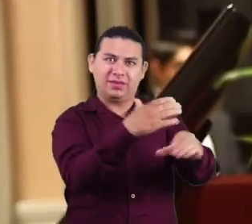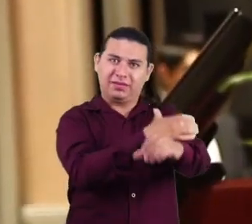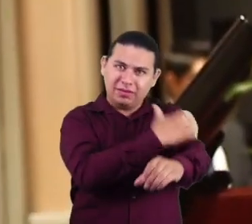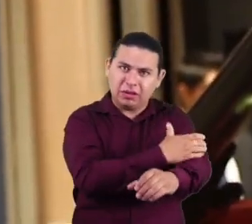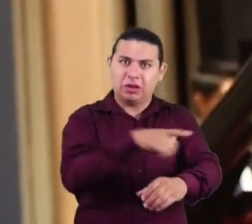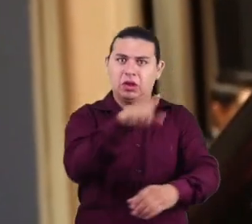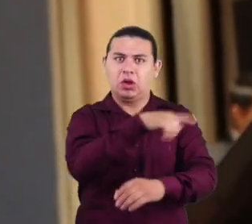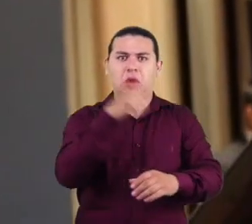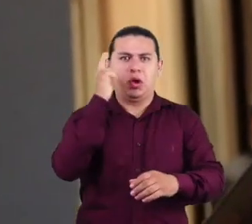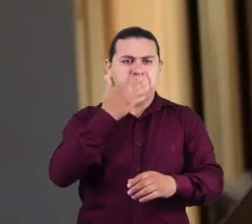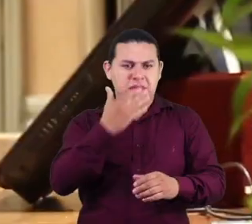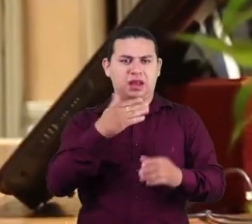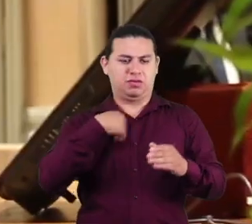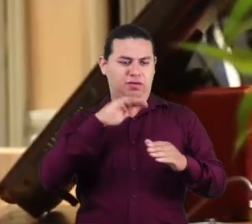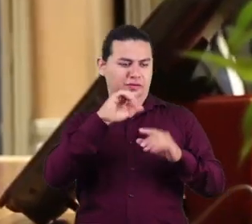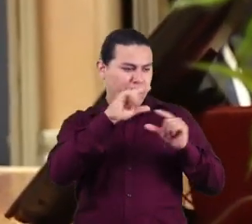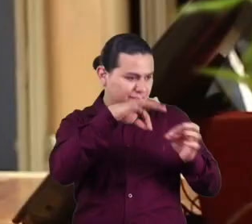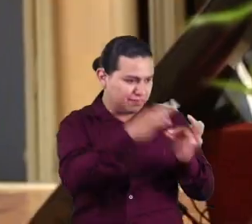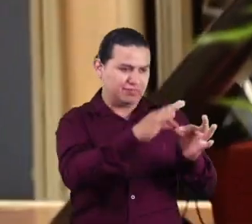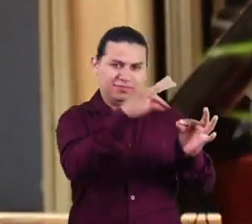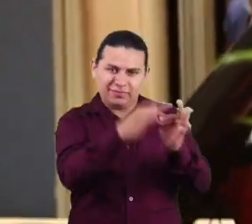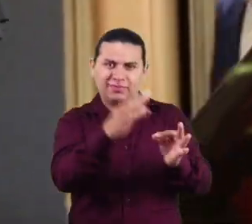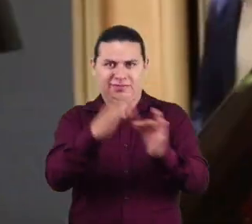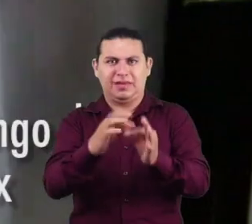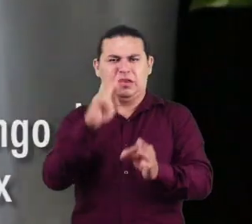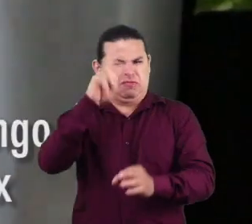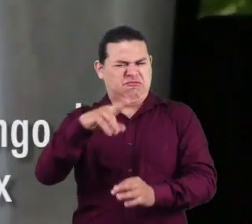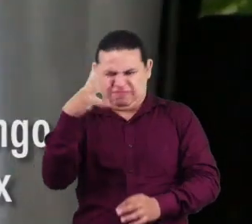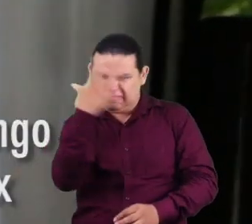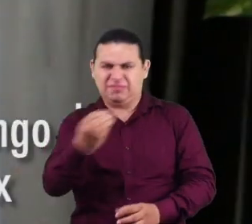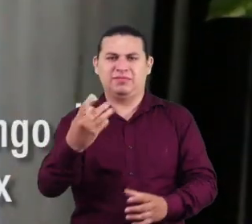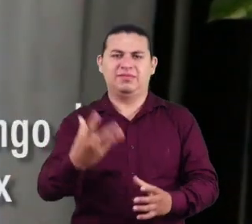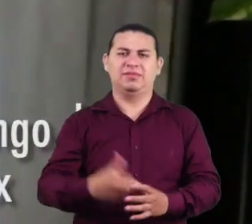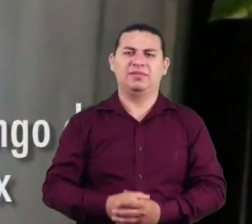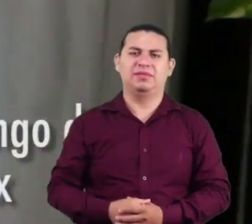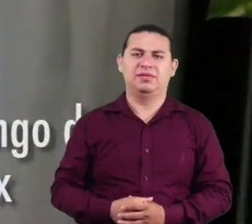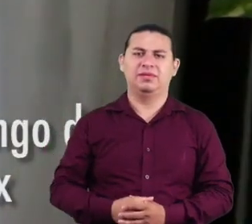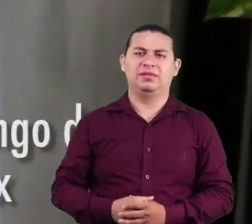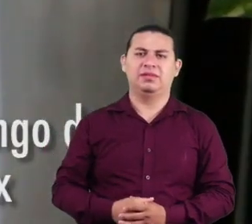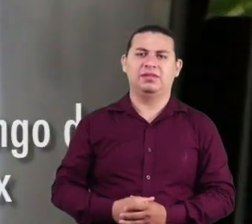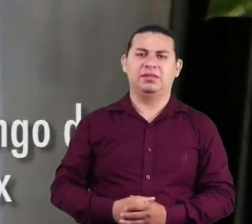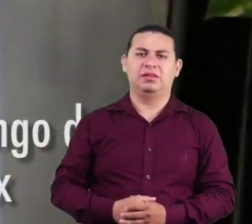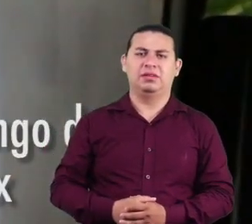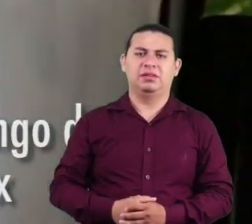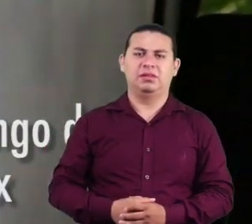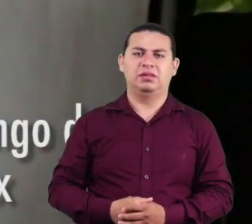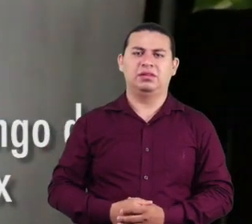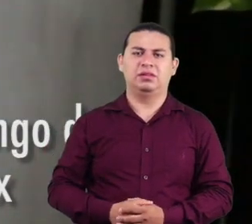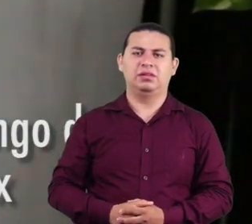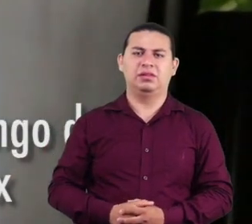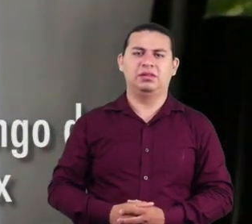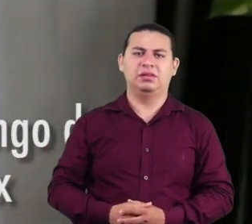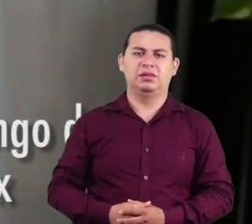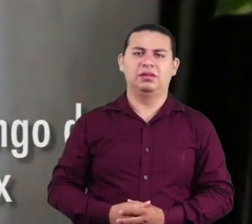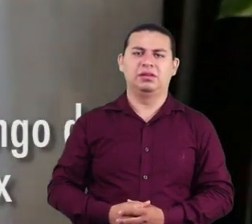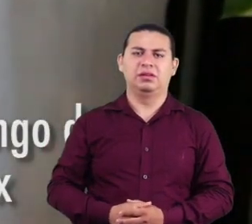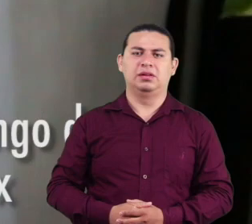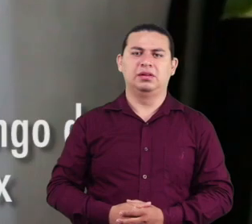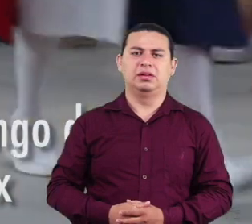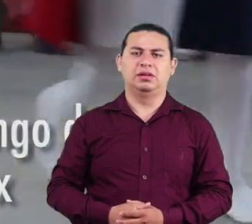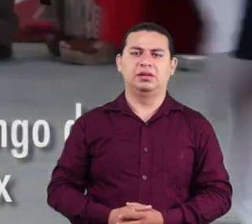sí voy a seguir con mis estudios y es muy bonito. Gente, santito, bueno, nani, Yesenia Bautista